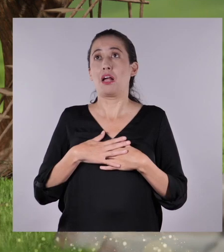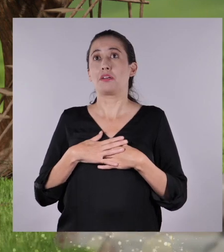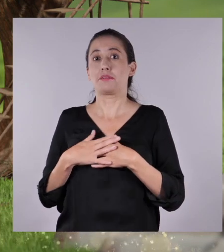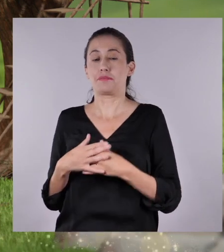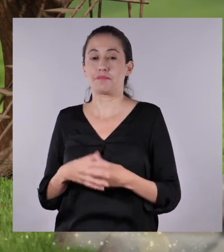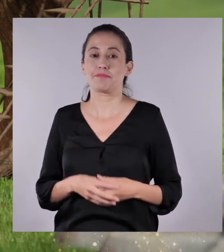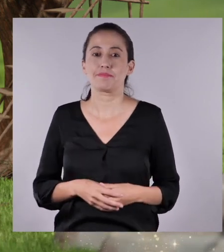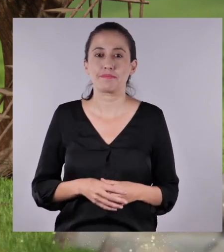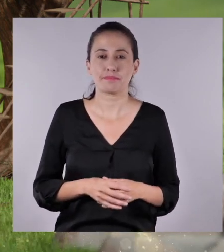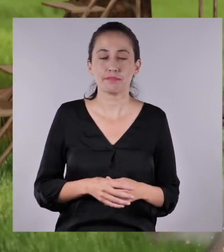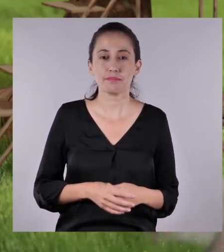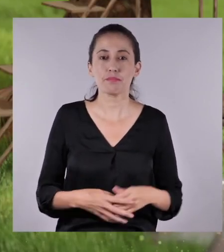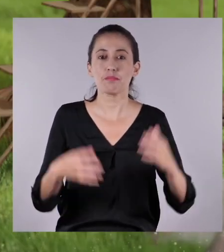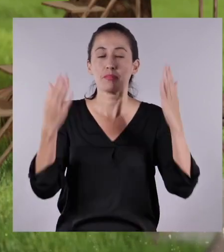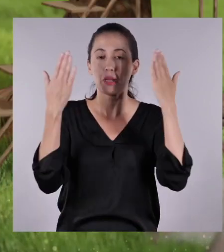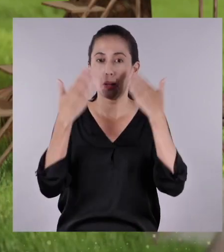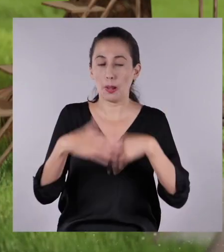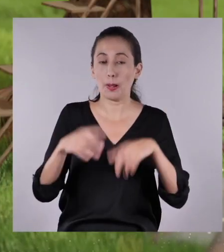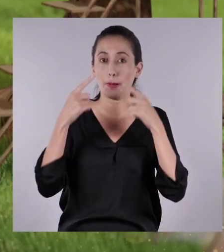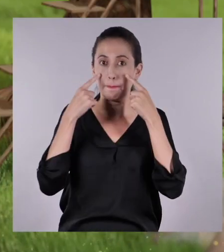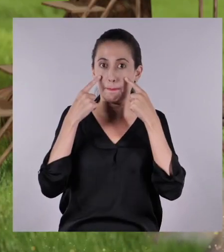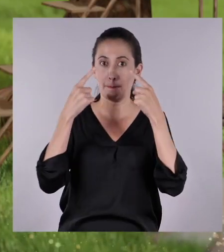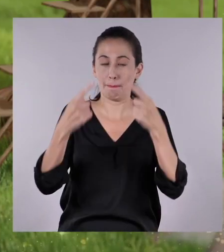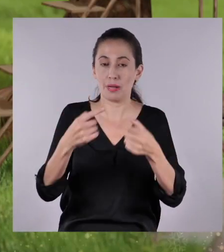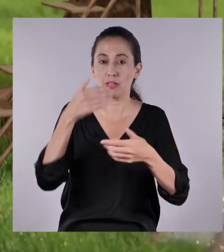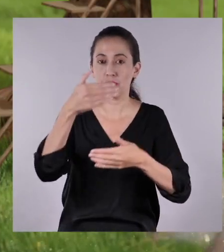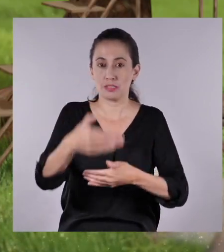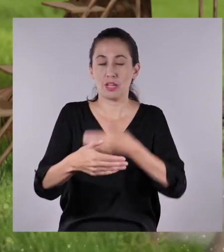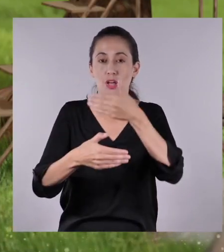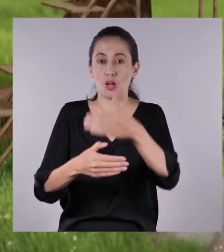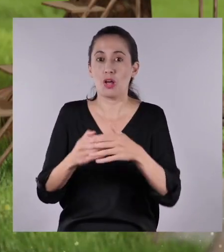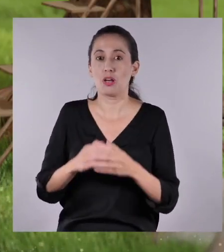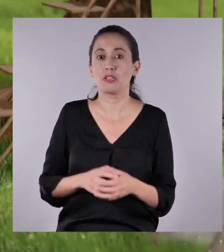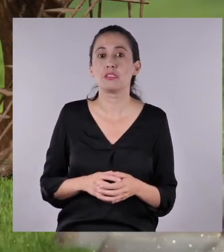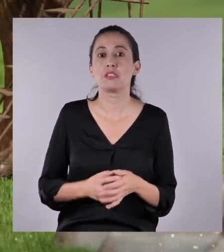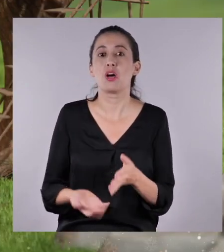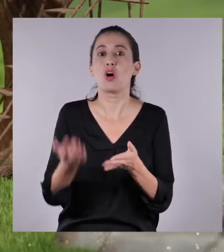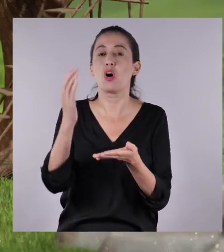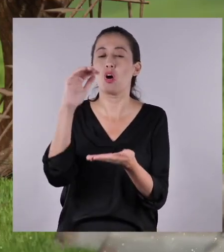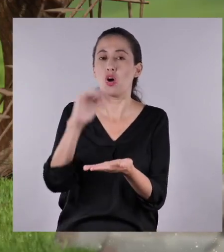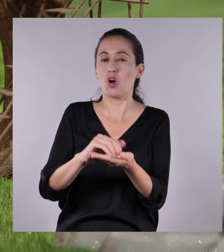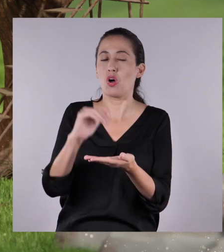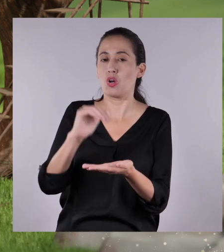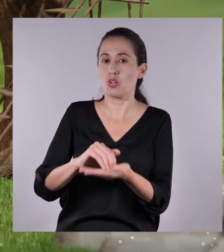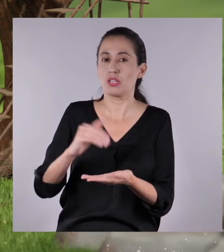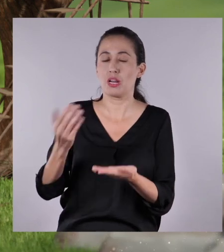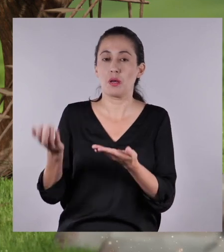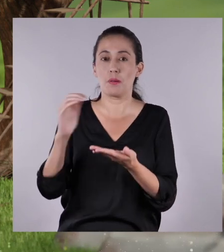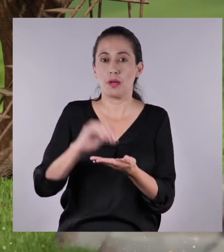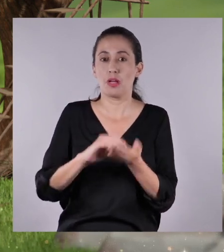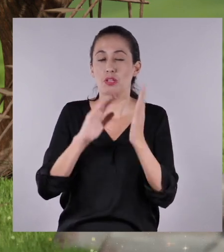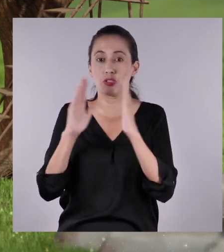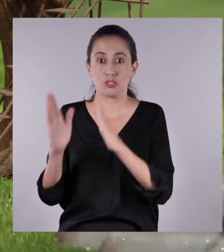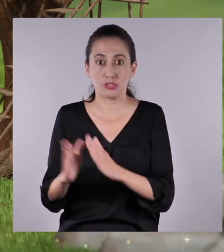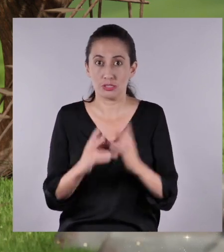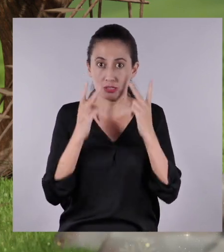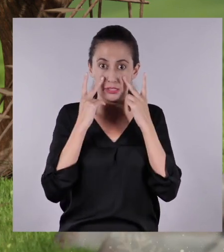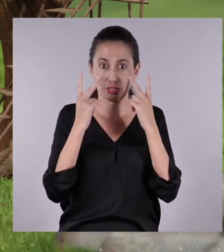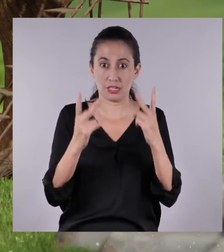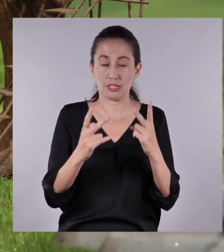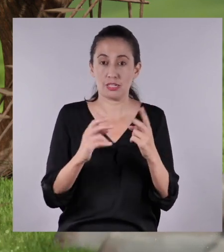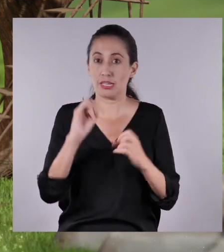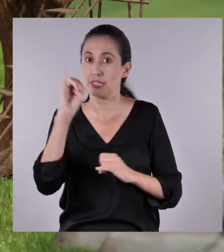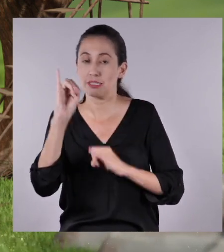casi se me destronca el tronco. Ay, volvámoslo a hacer, ¿te parece? ¿Una vez más? Sí, vamos. Prepárate. Estoy preparado.